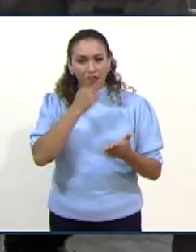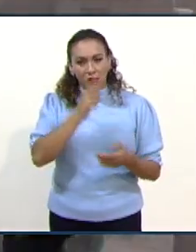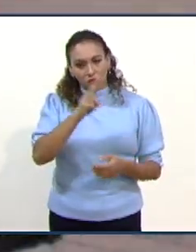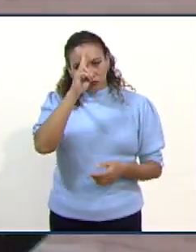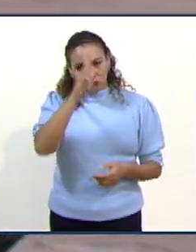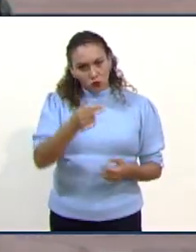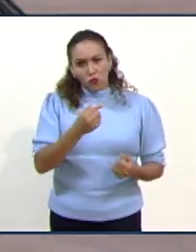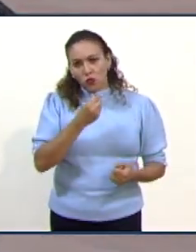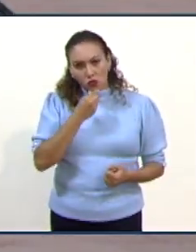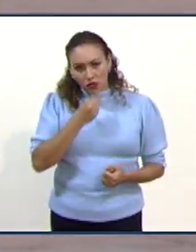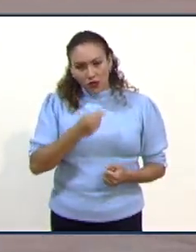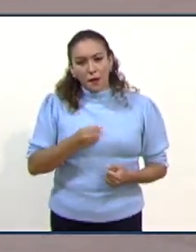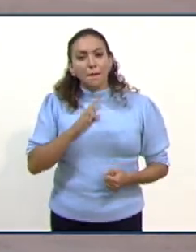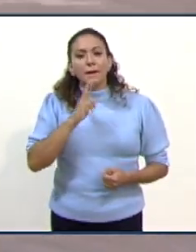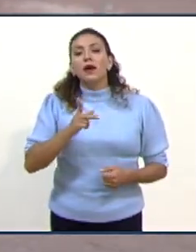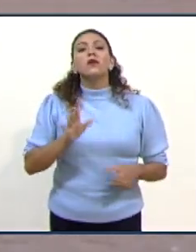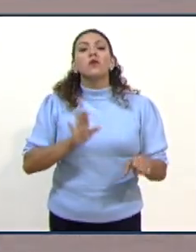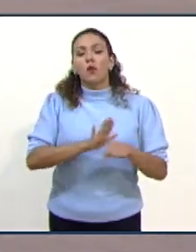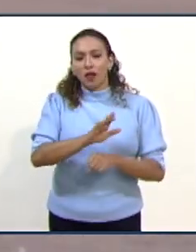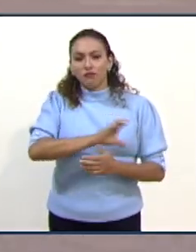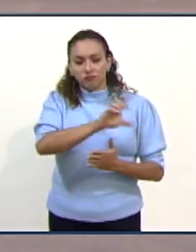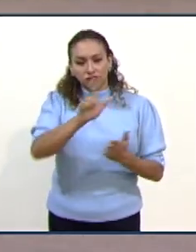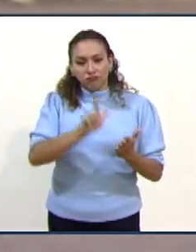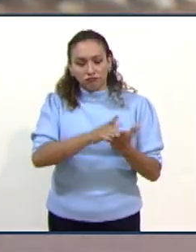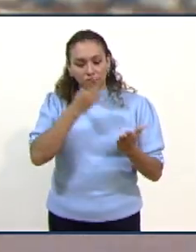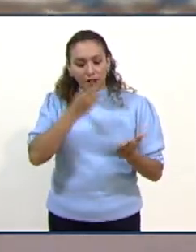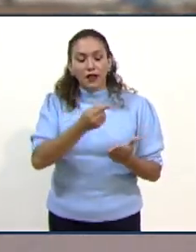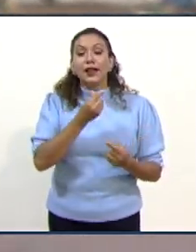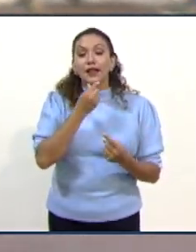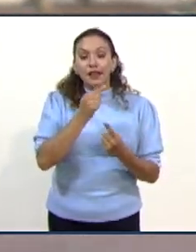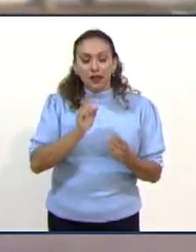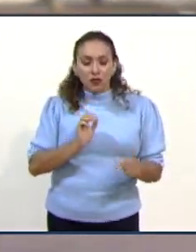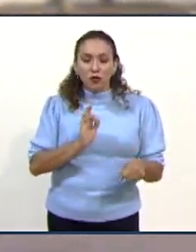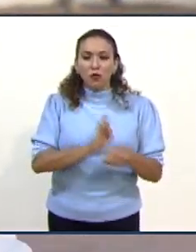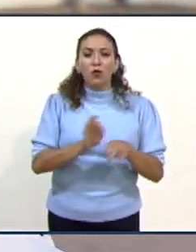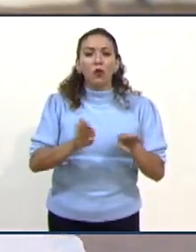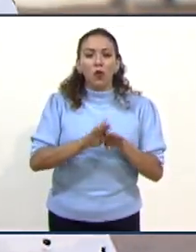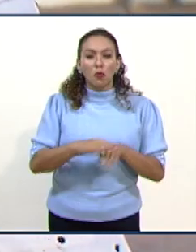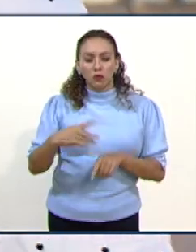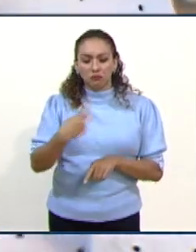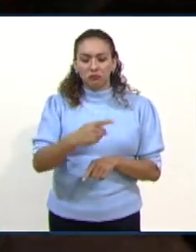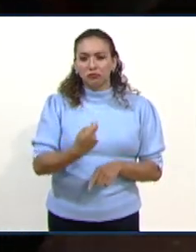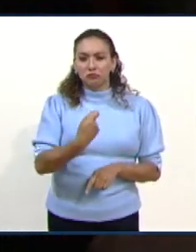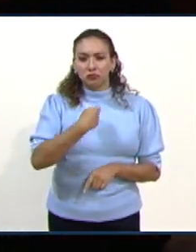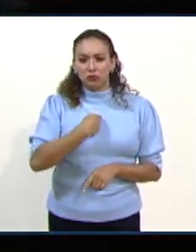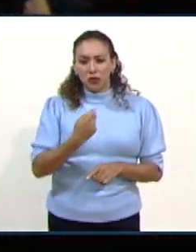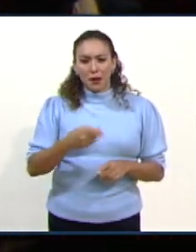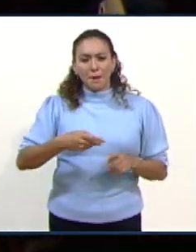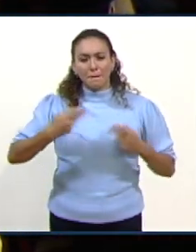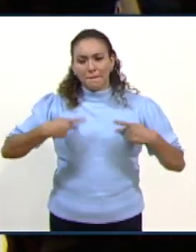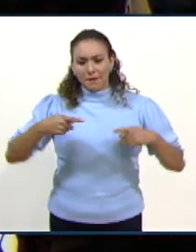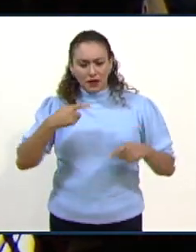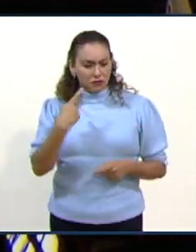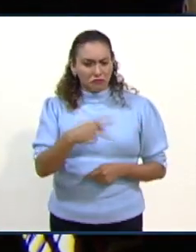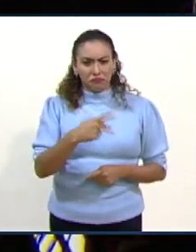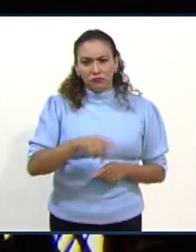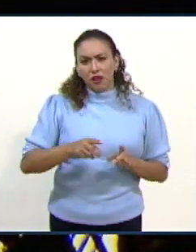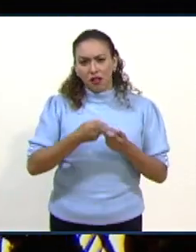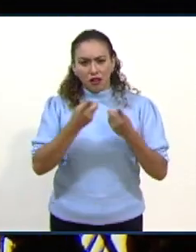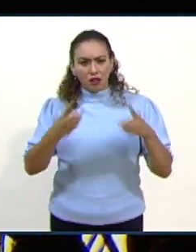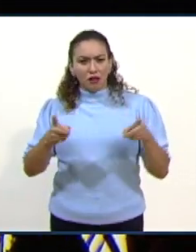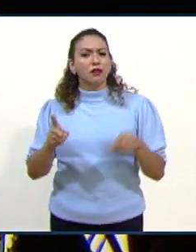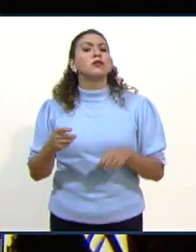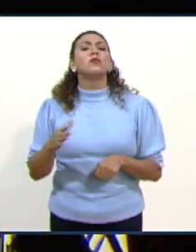protege el interés superior de las infancias y el libre desarrollo de su personalidad. Indicó que la prohibición absoluta es acorde con la Carta